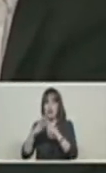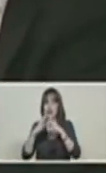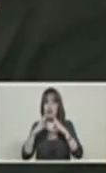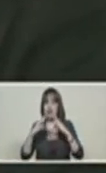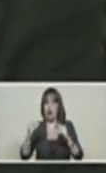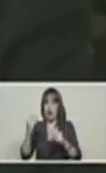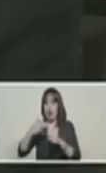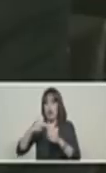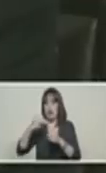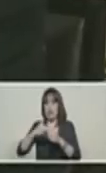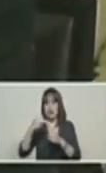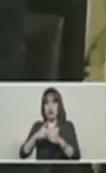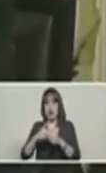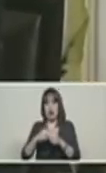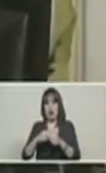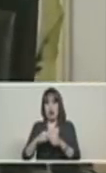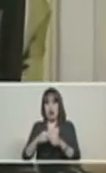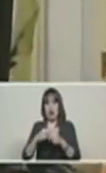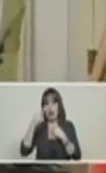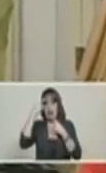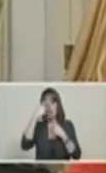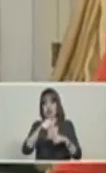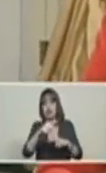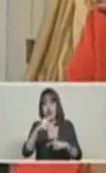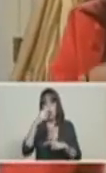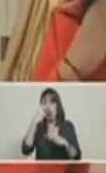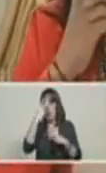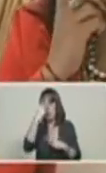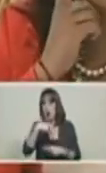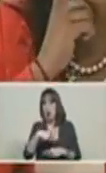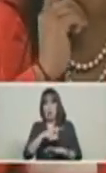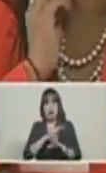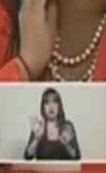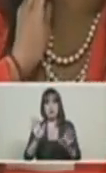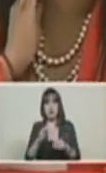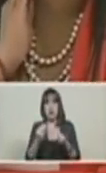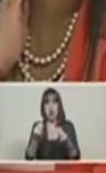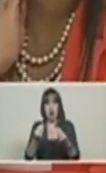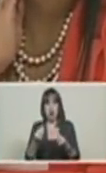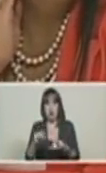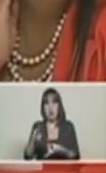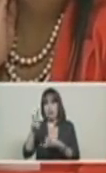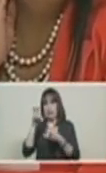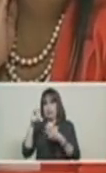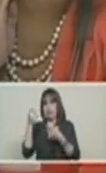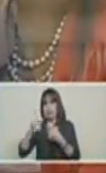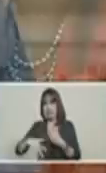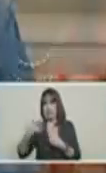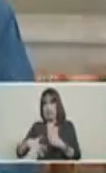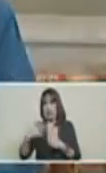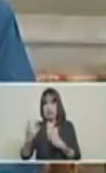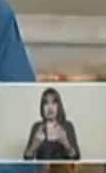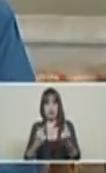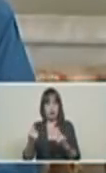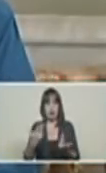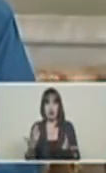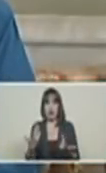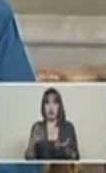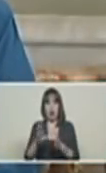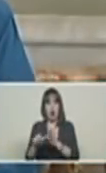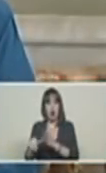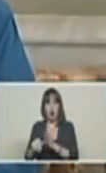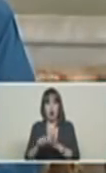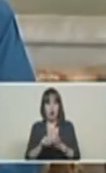de nuestra PDVSA y un desangramiento terrible de las cuentas del país.